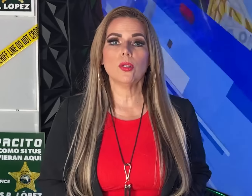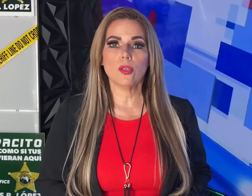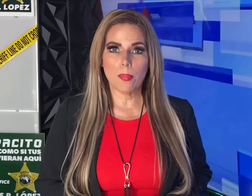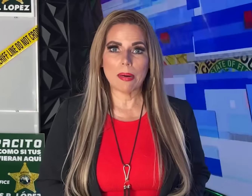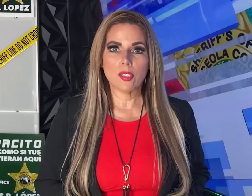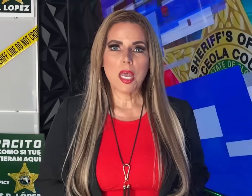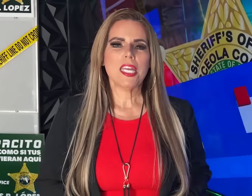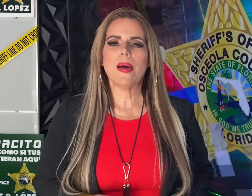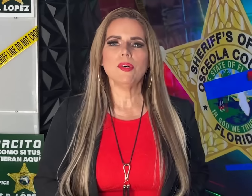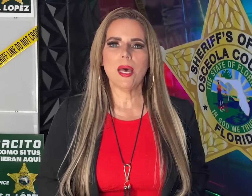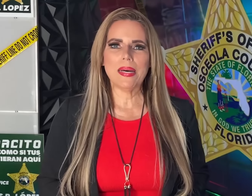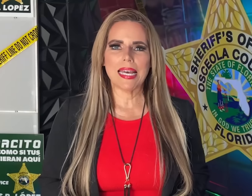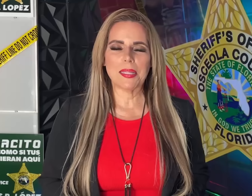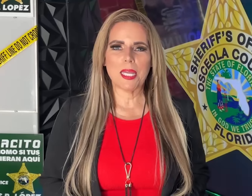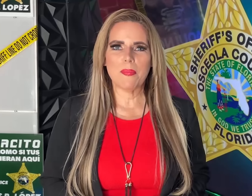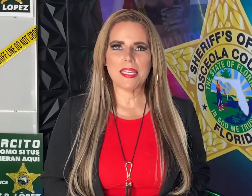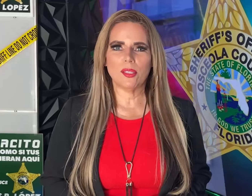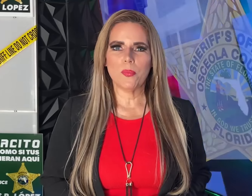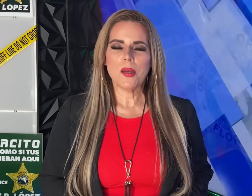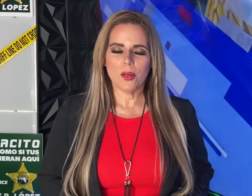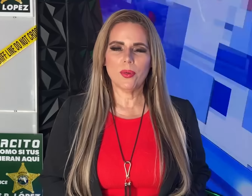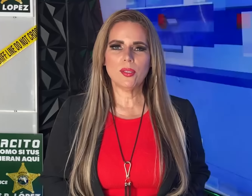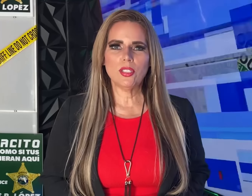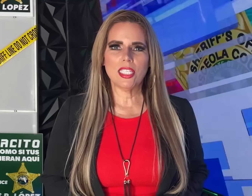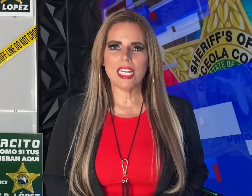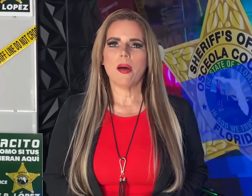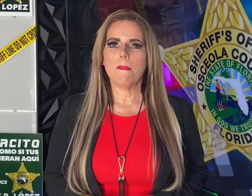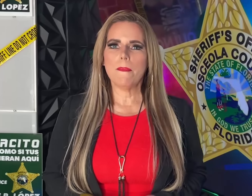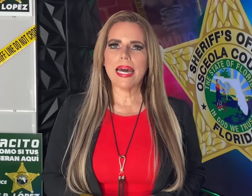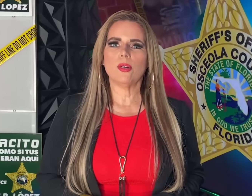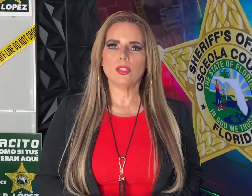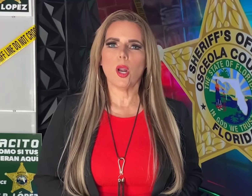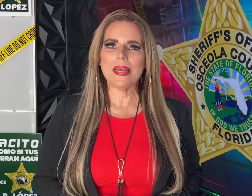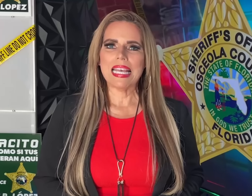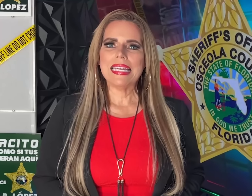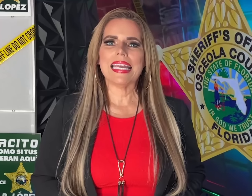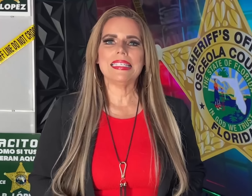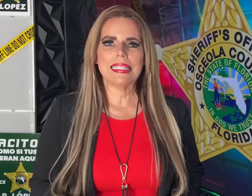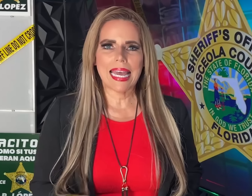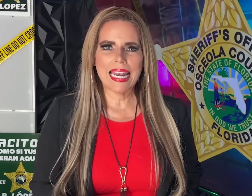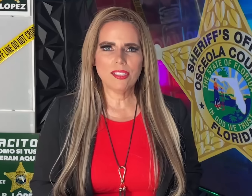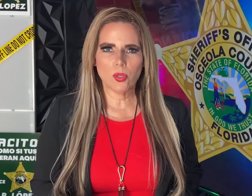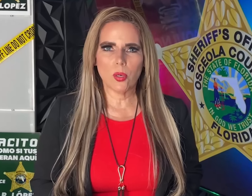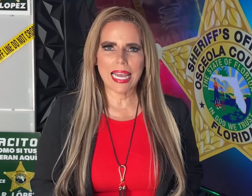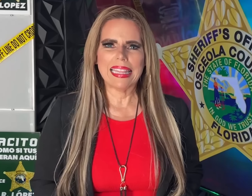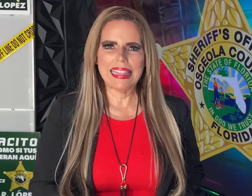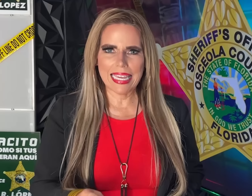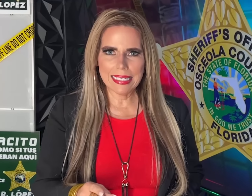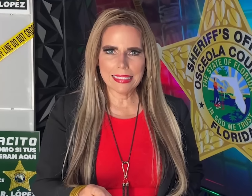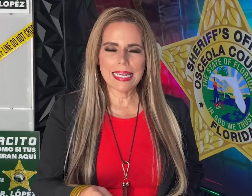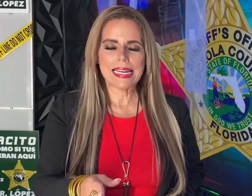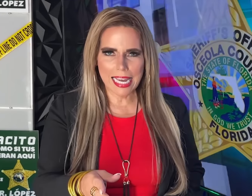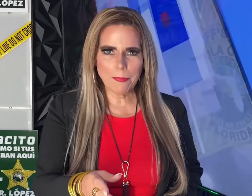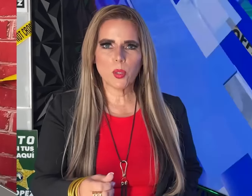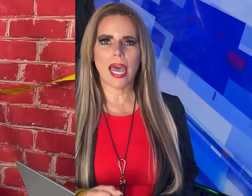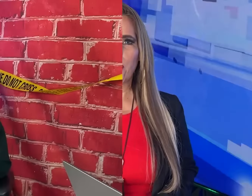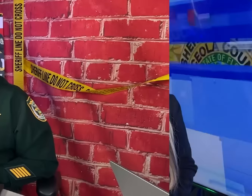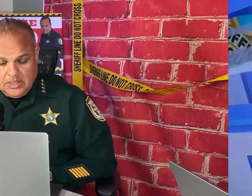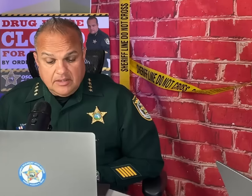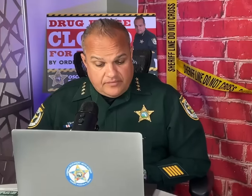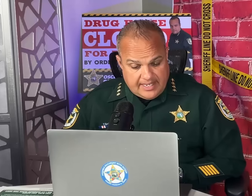nosotros vamos y vamos a pasar de inmediato con nuestro sherif Marcos López que les trae la historia de este